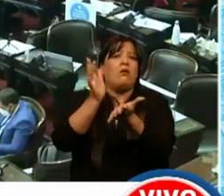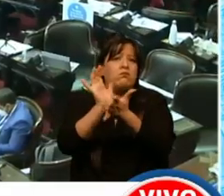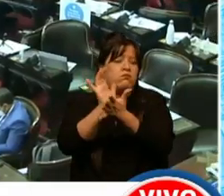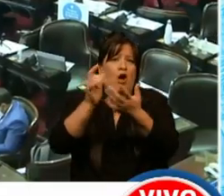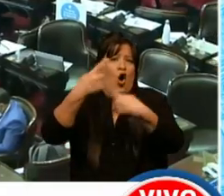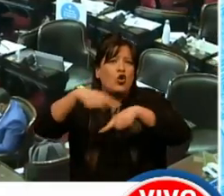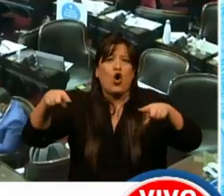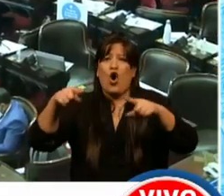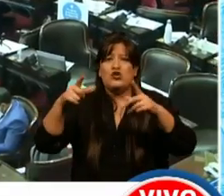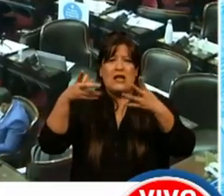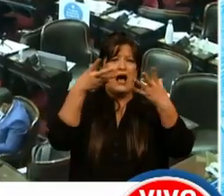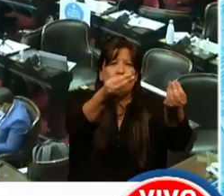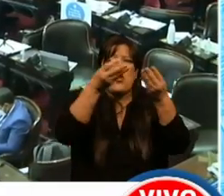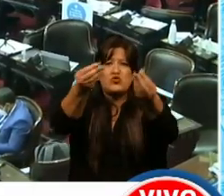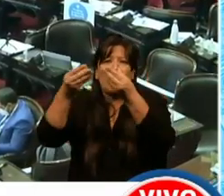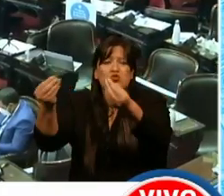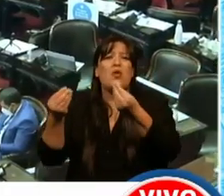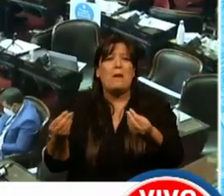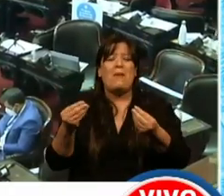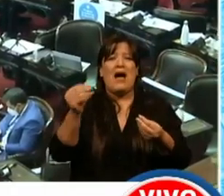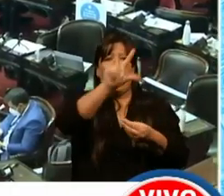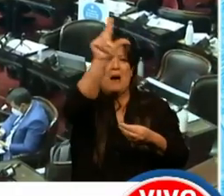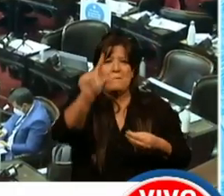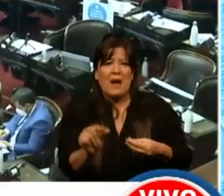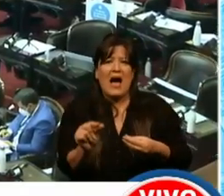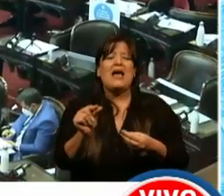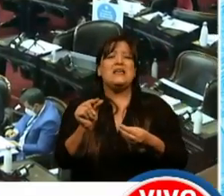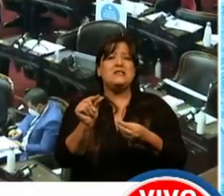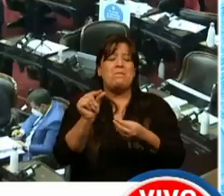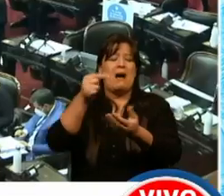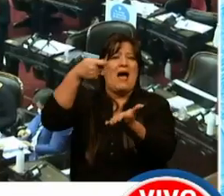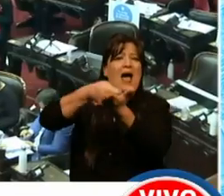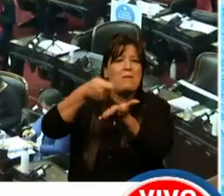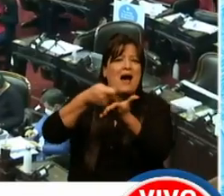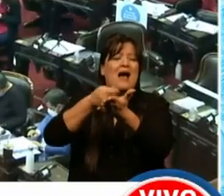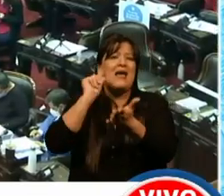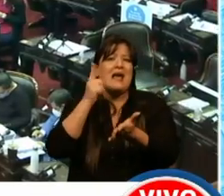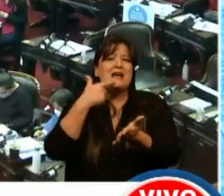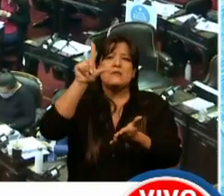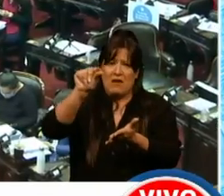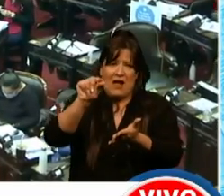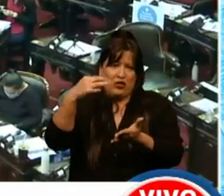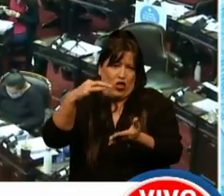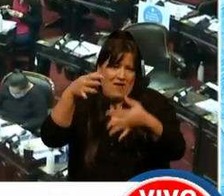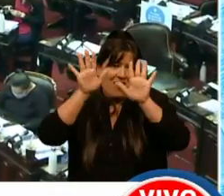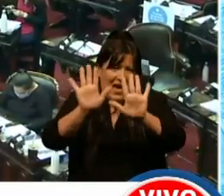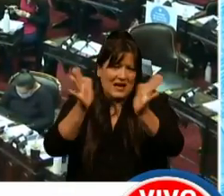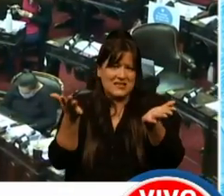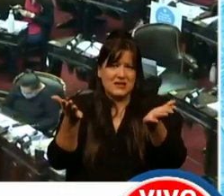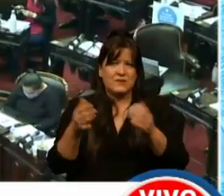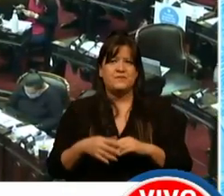tiene para que en el país central y del sur padre en el gas más barato que se merecen